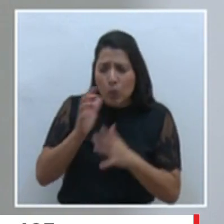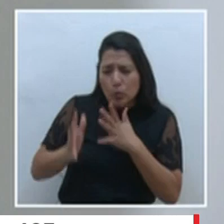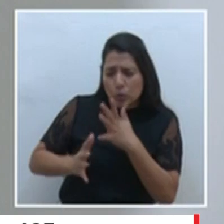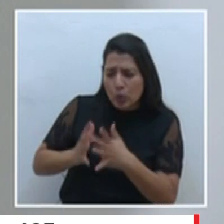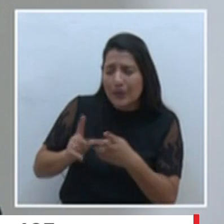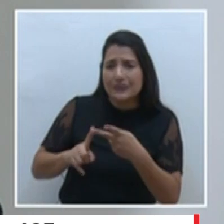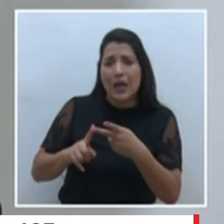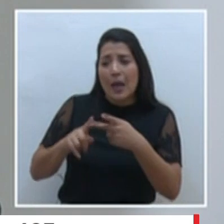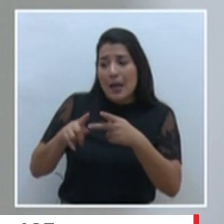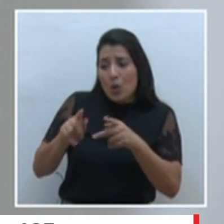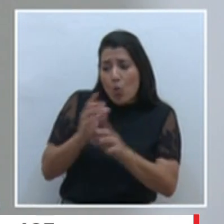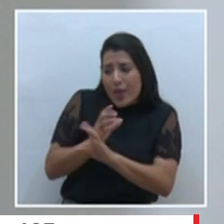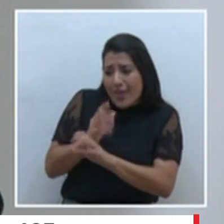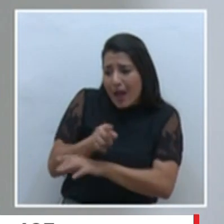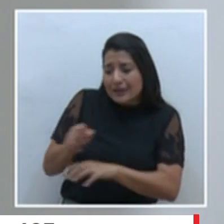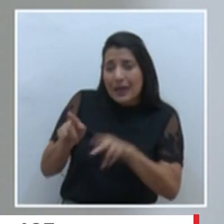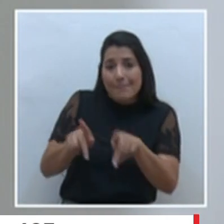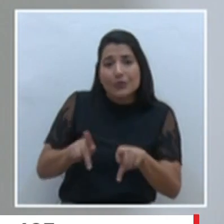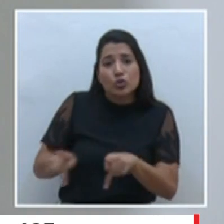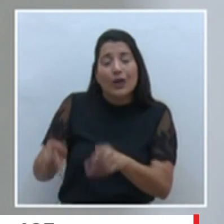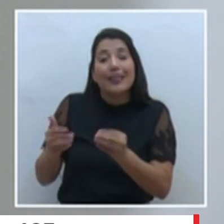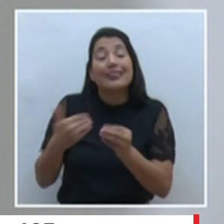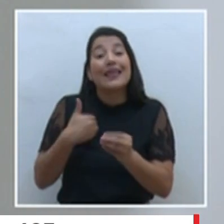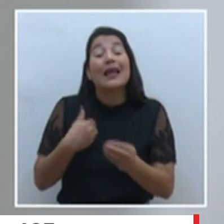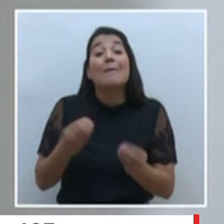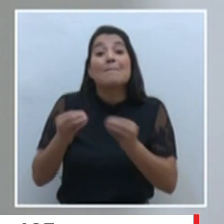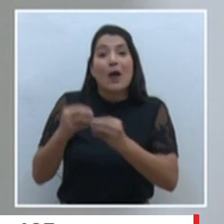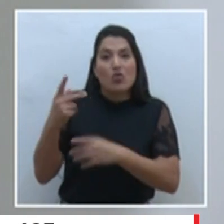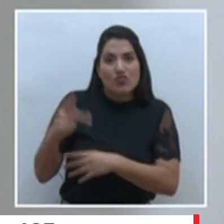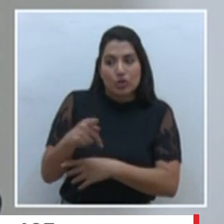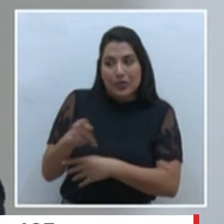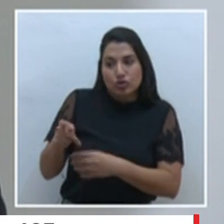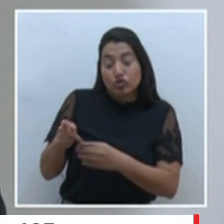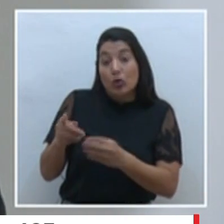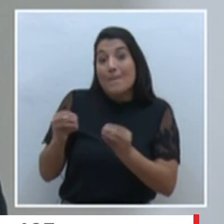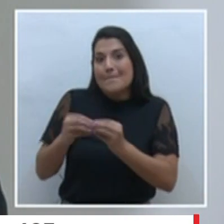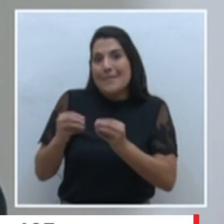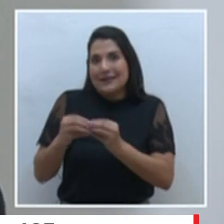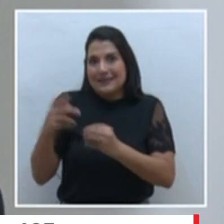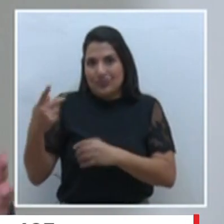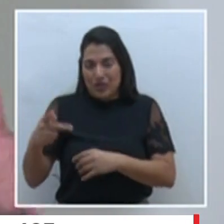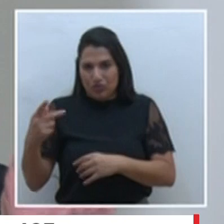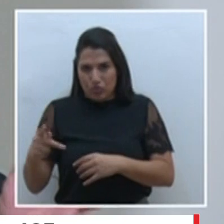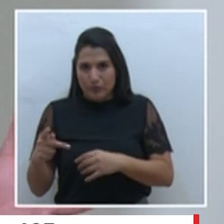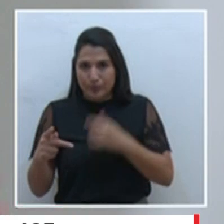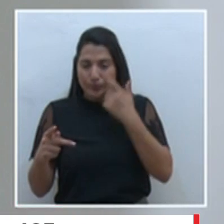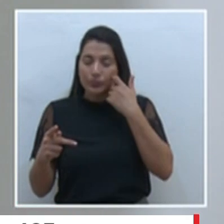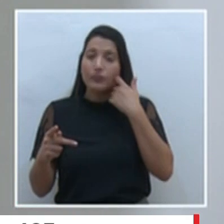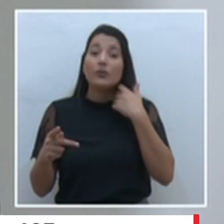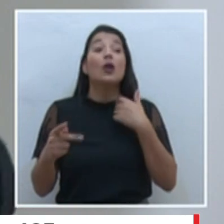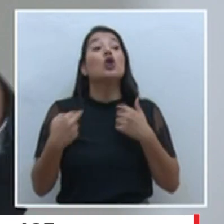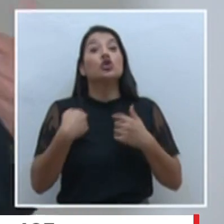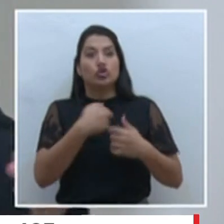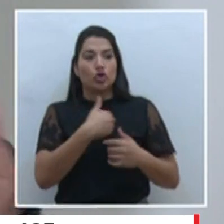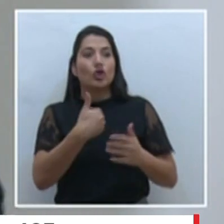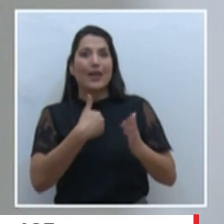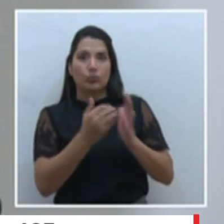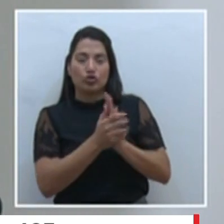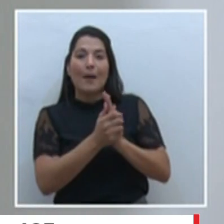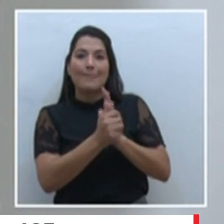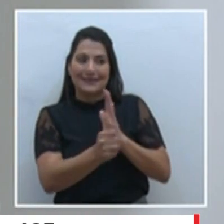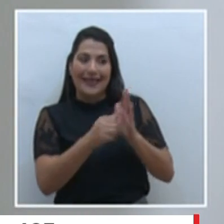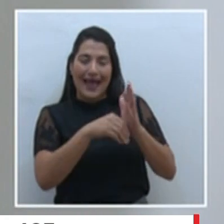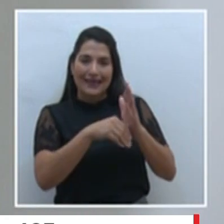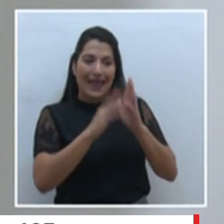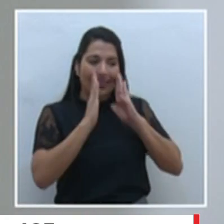de riesgo, que son las personas que están más expuestas a complicarse. Hay una capacidad hospitalaria que nos ha dado tiempo de ir aumentando,